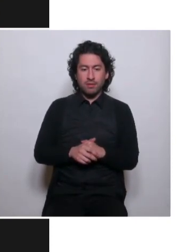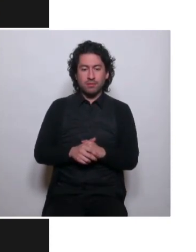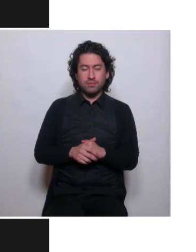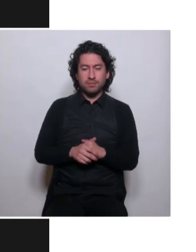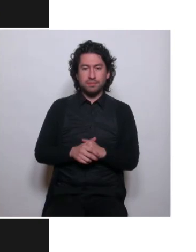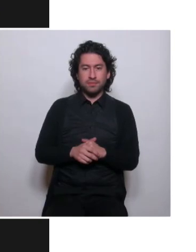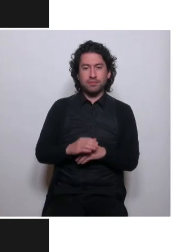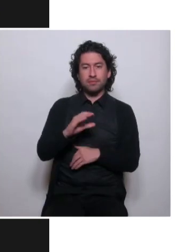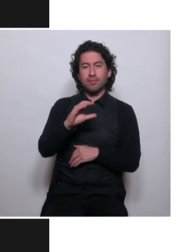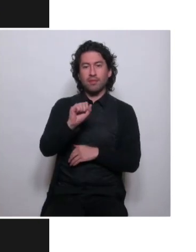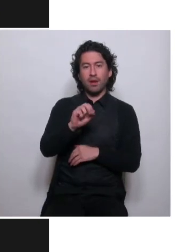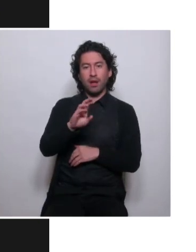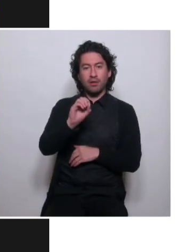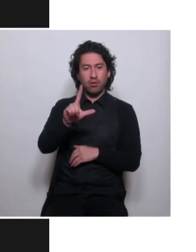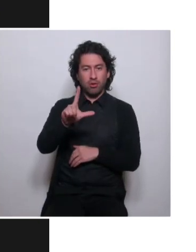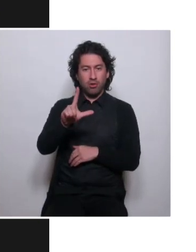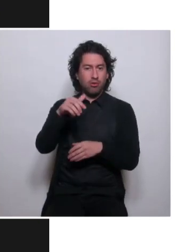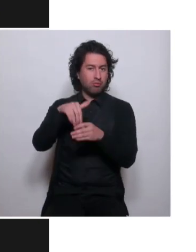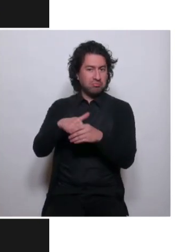Carol Baum, ¿cómo vota usted?